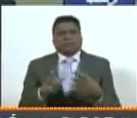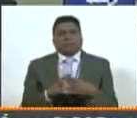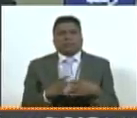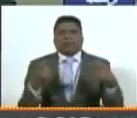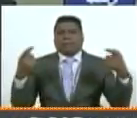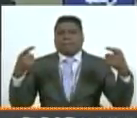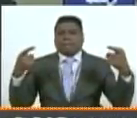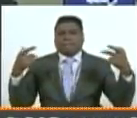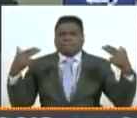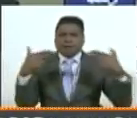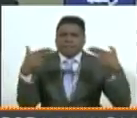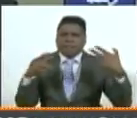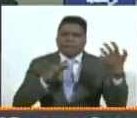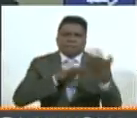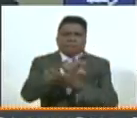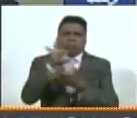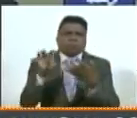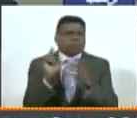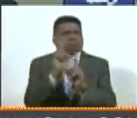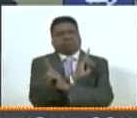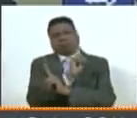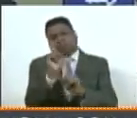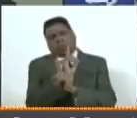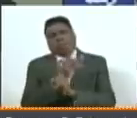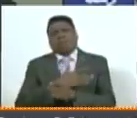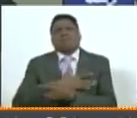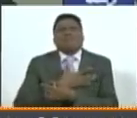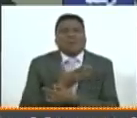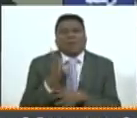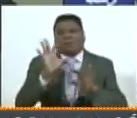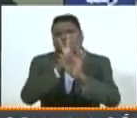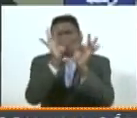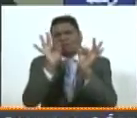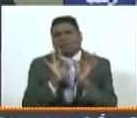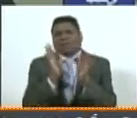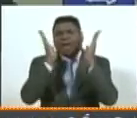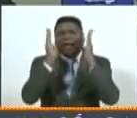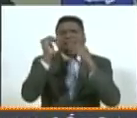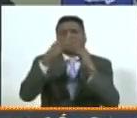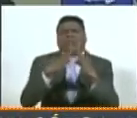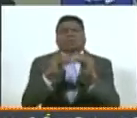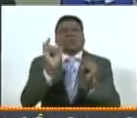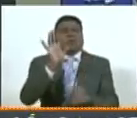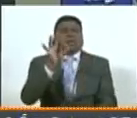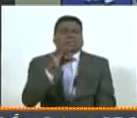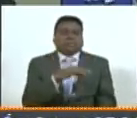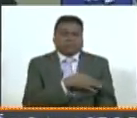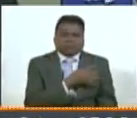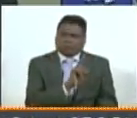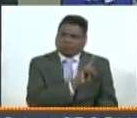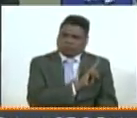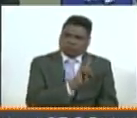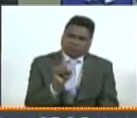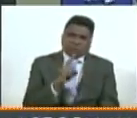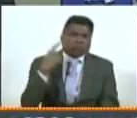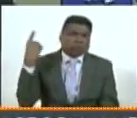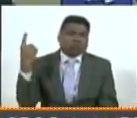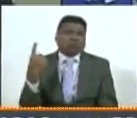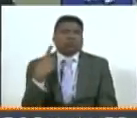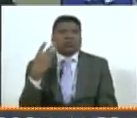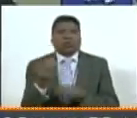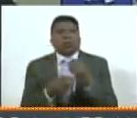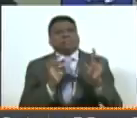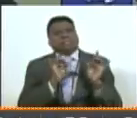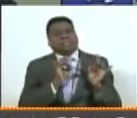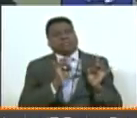el enfrentamiento no pueden ser los mecanismo para atender a esta situación Pues solo generan